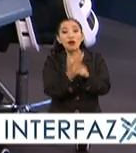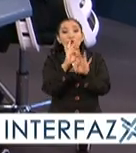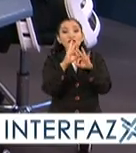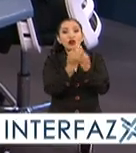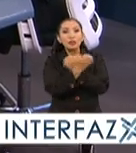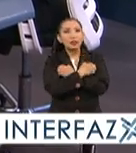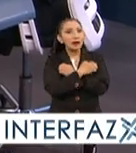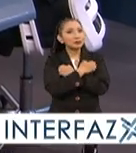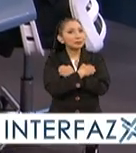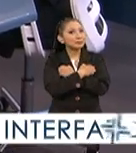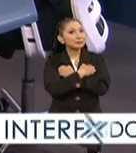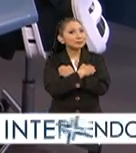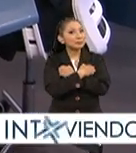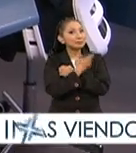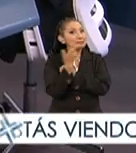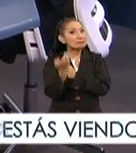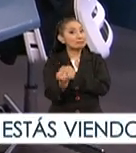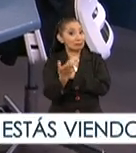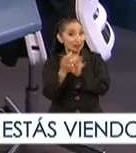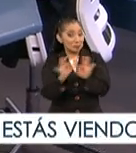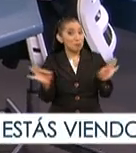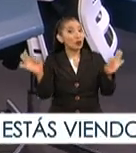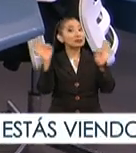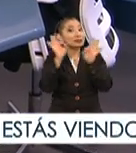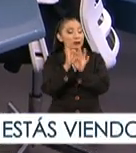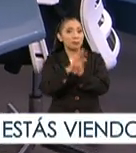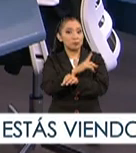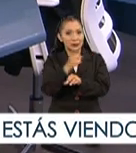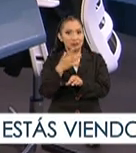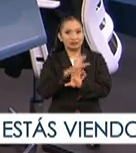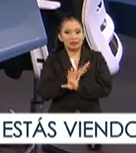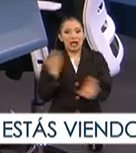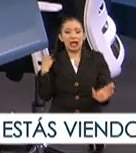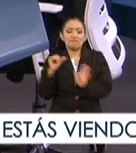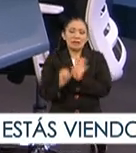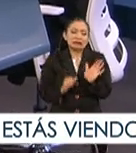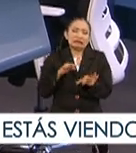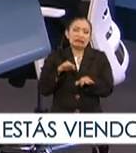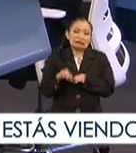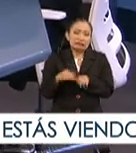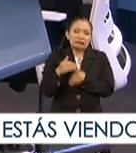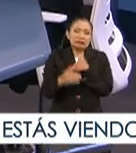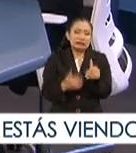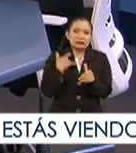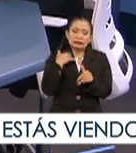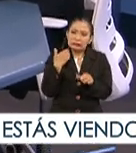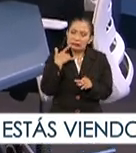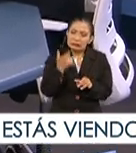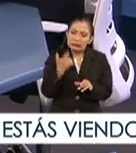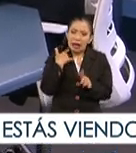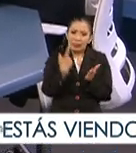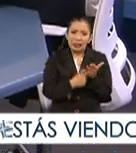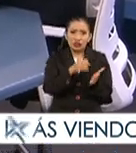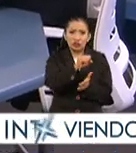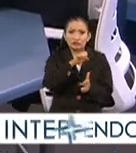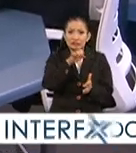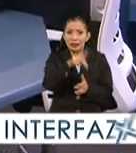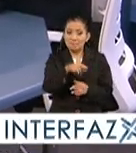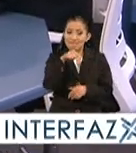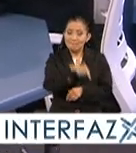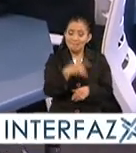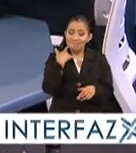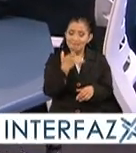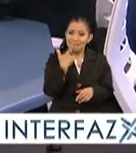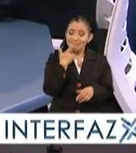nuevo modelo educativo. Es muy importante porque llevamos meses trabajando de manera muy intensa en la Secretaría de Educación